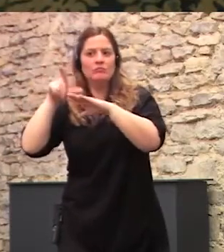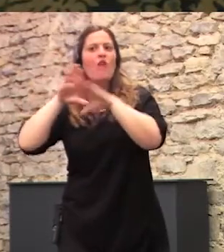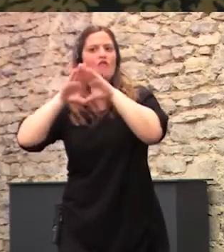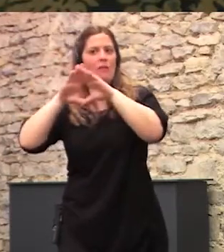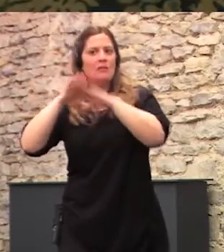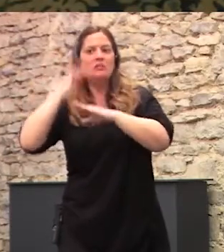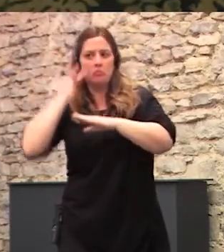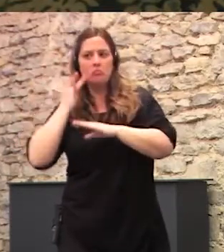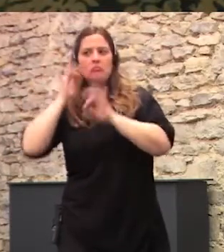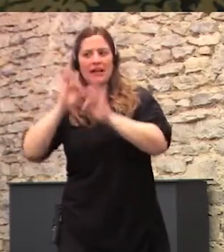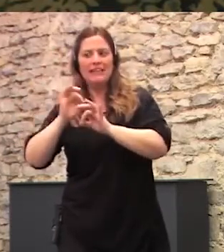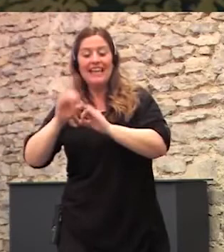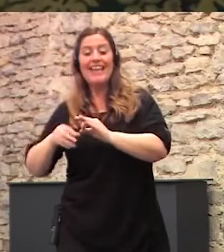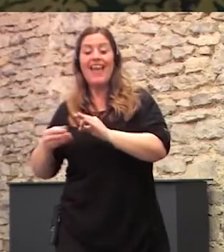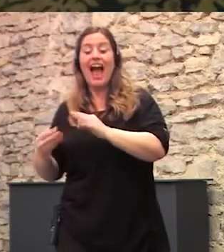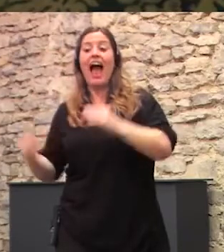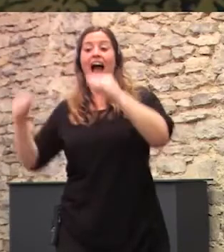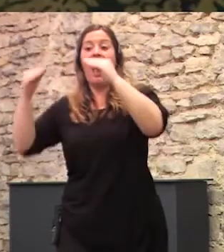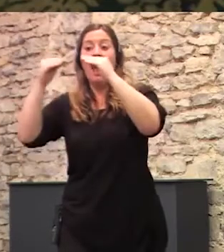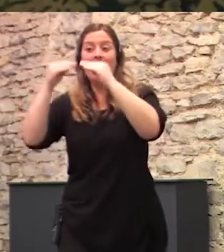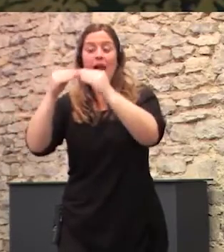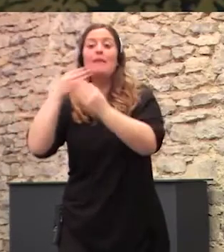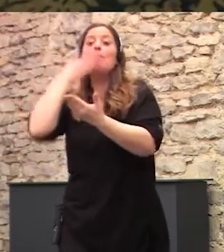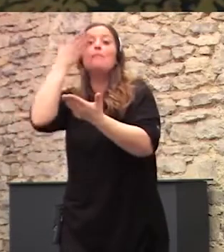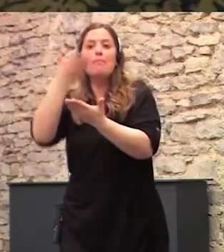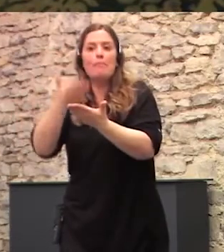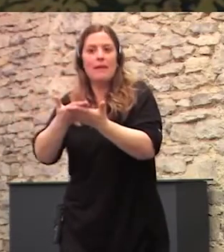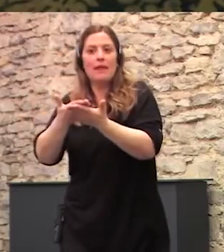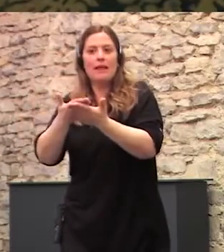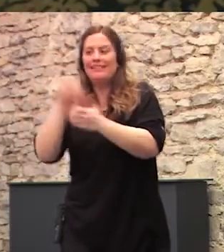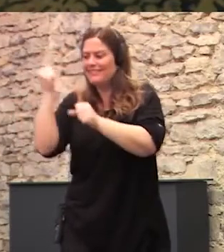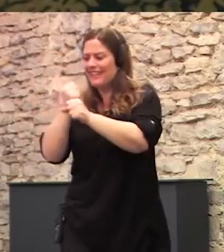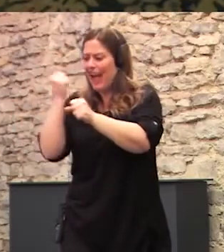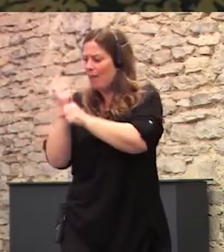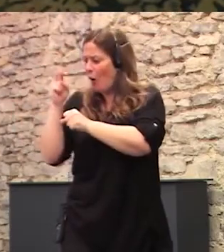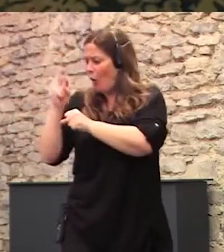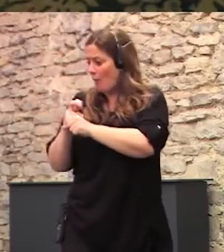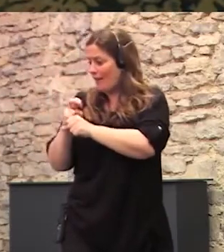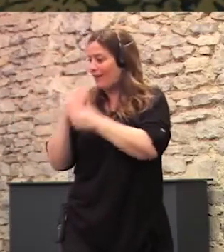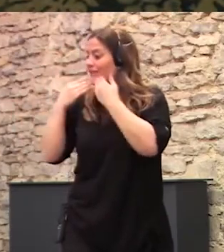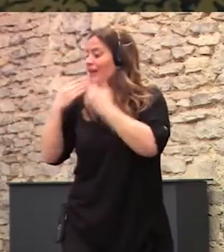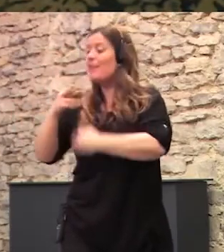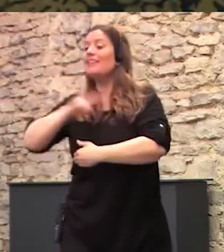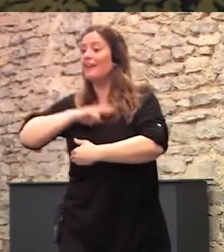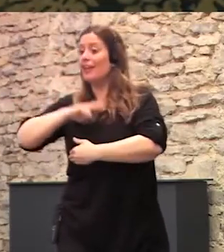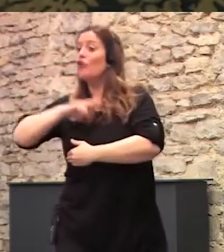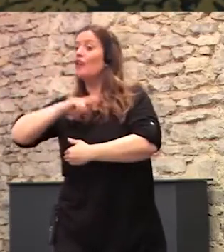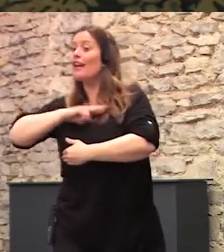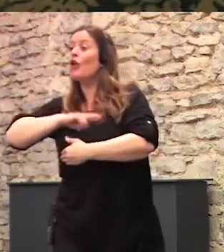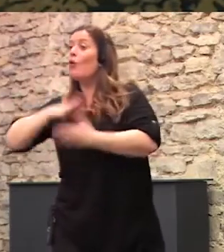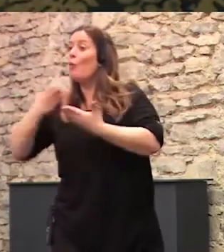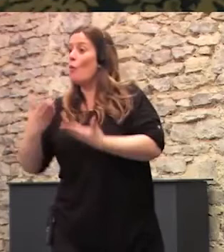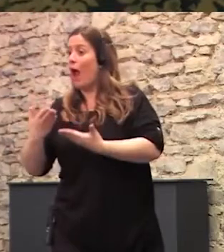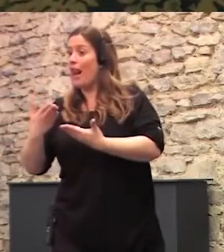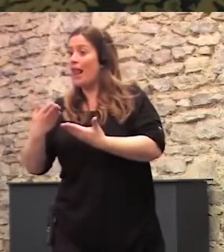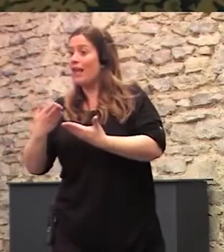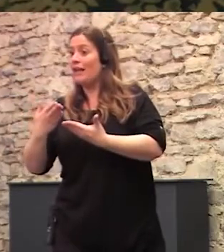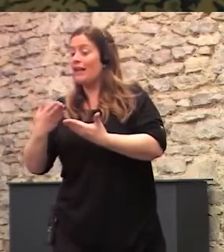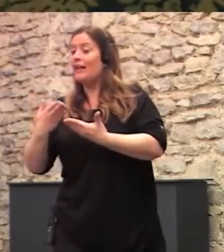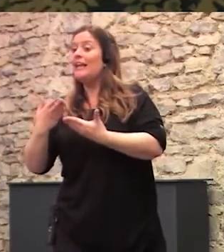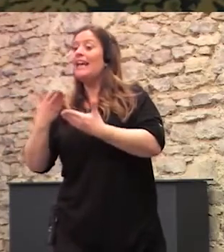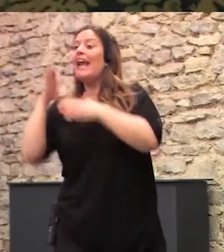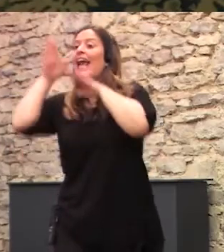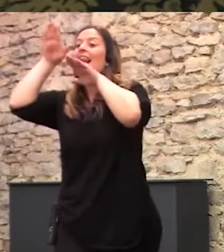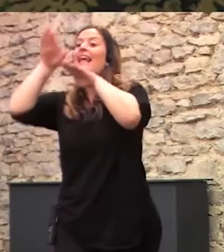que reivindica que la fuente de su trabajo es la propia religión, es el Islam, que no hay desconexión con el Islam,